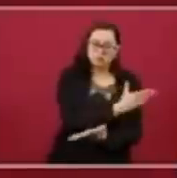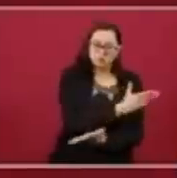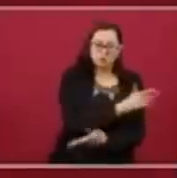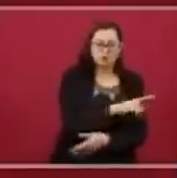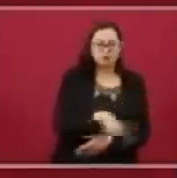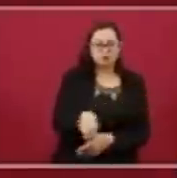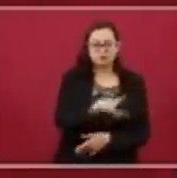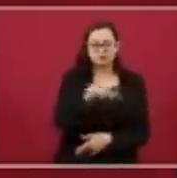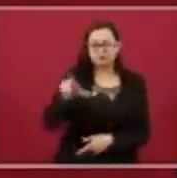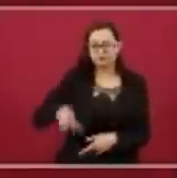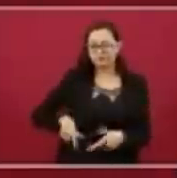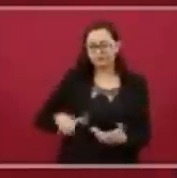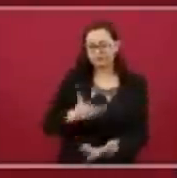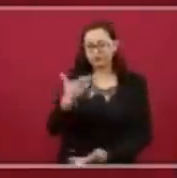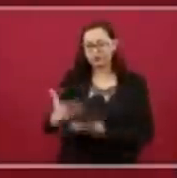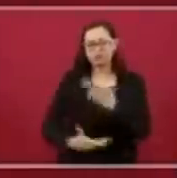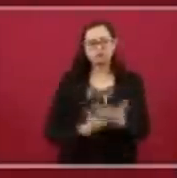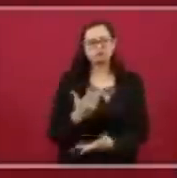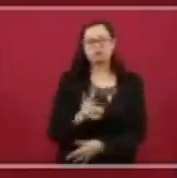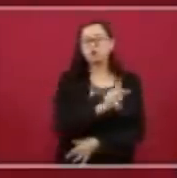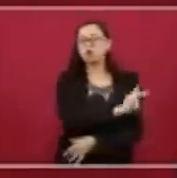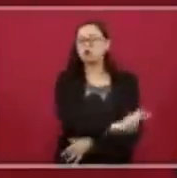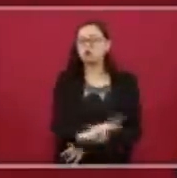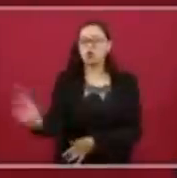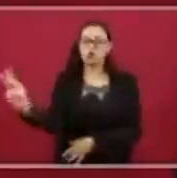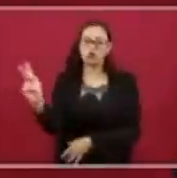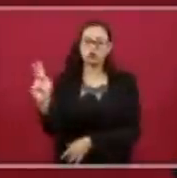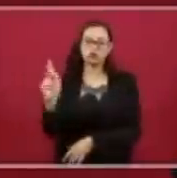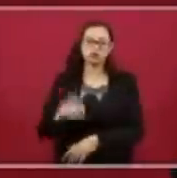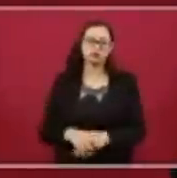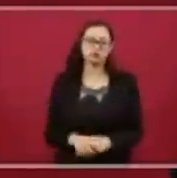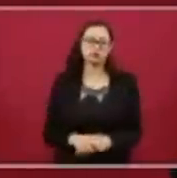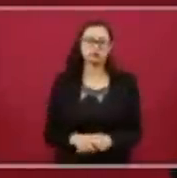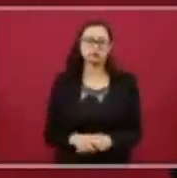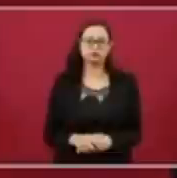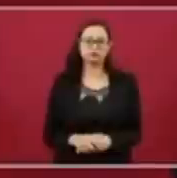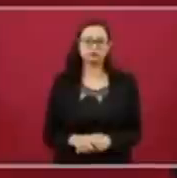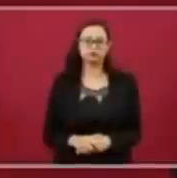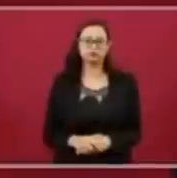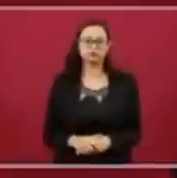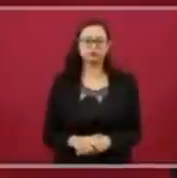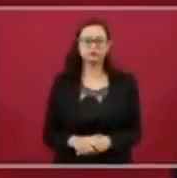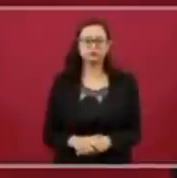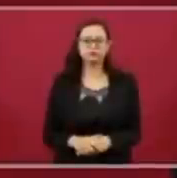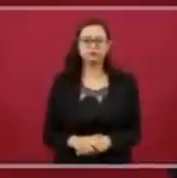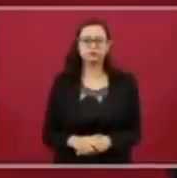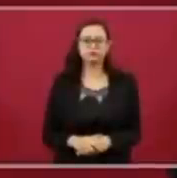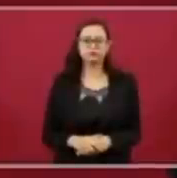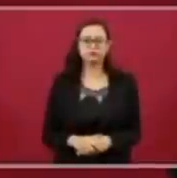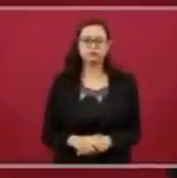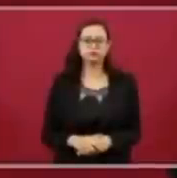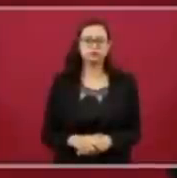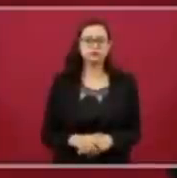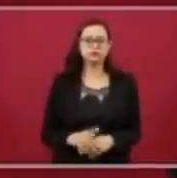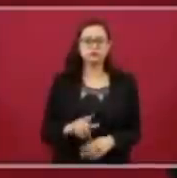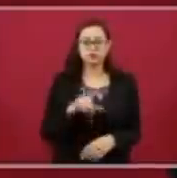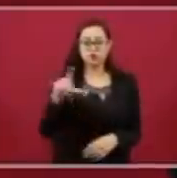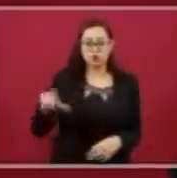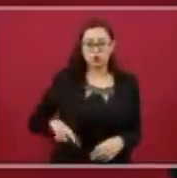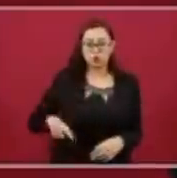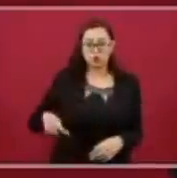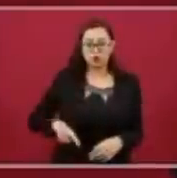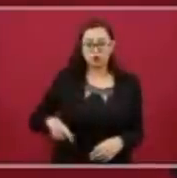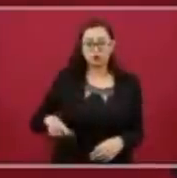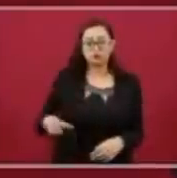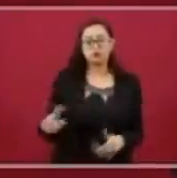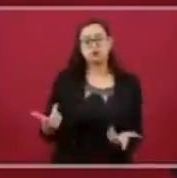público para todos. Siempre decimos que el gobierno tiene que atender